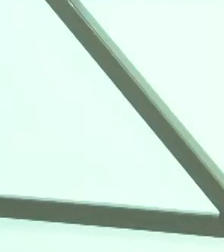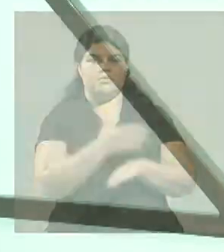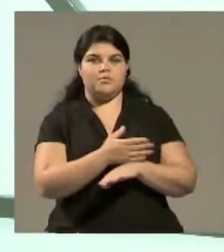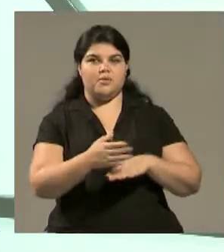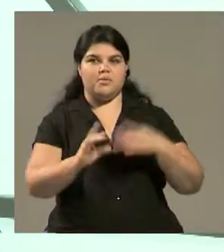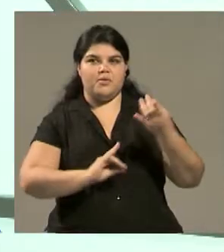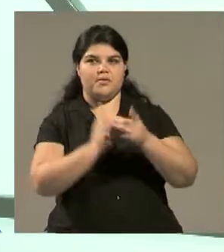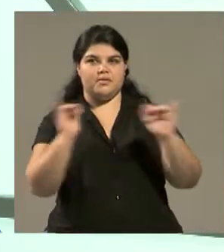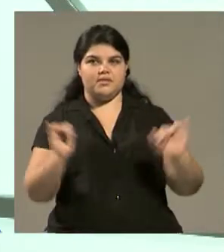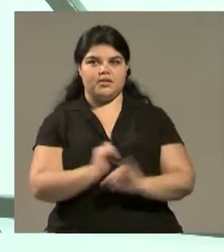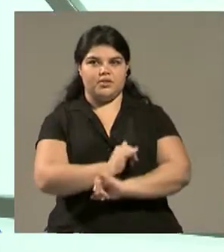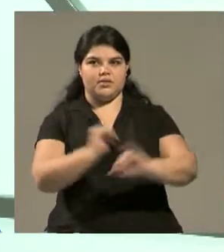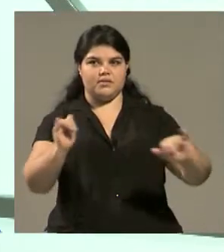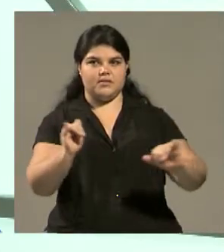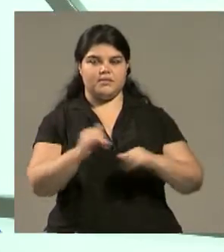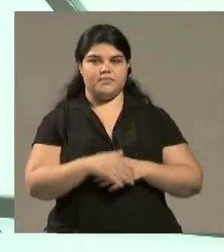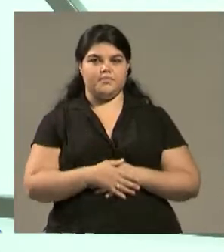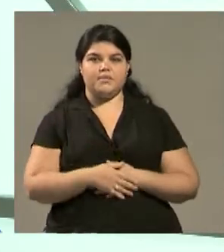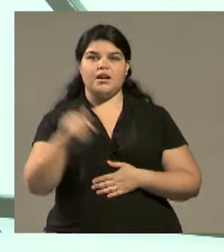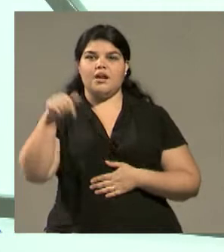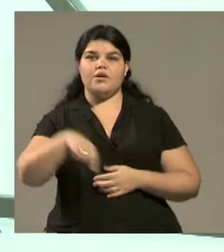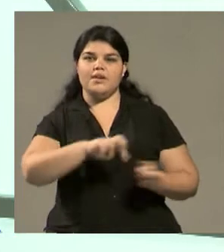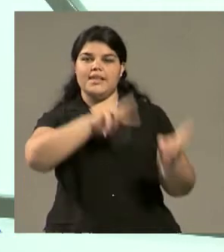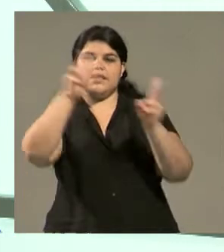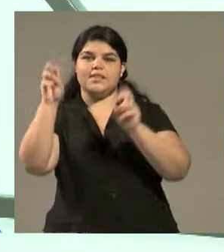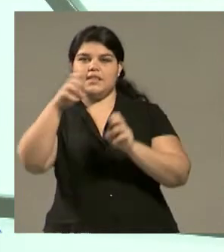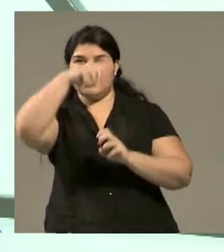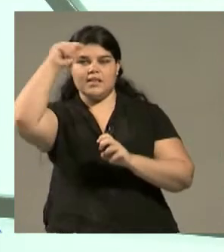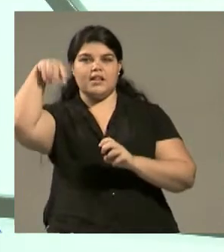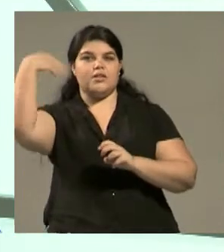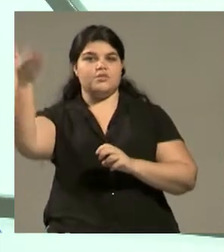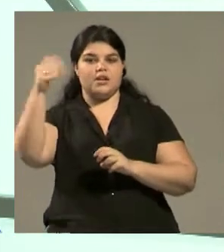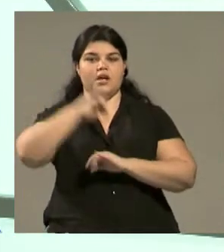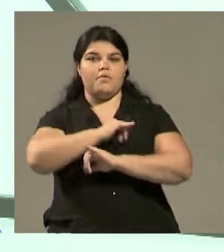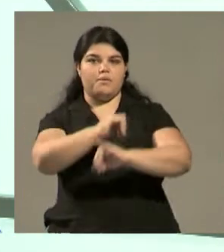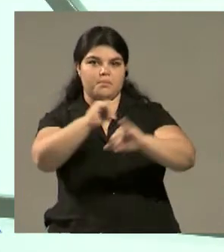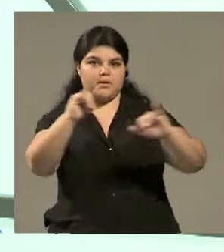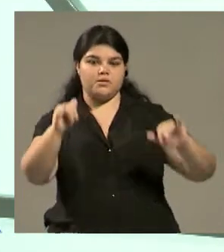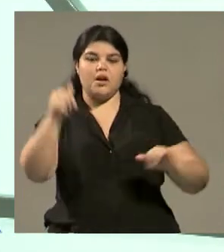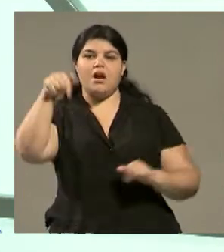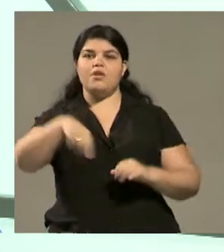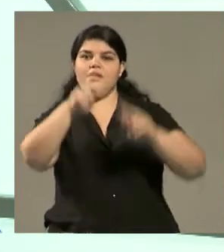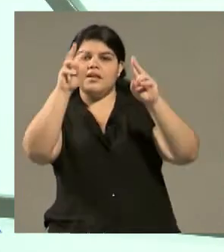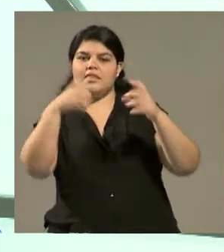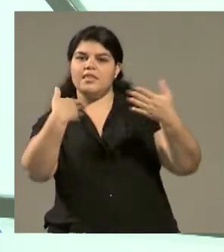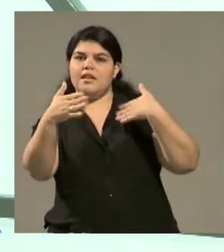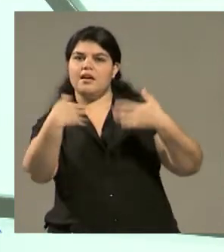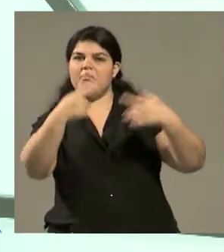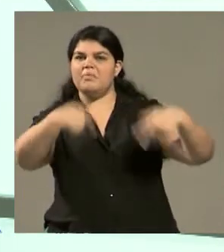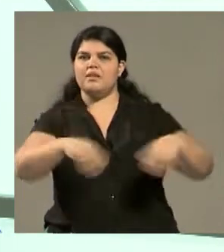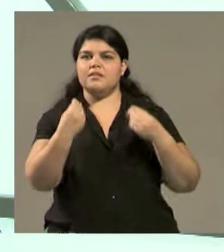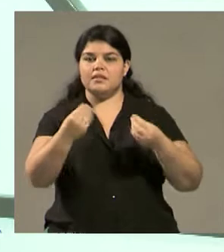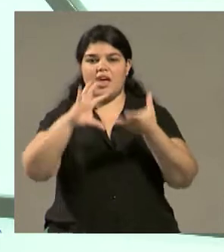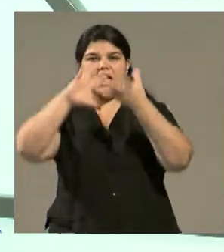Continuamos en Universidad Noticias, vamos a pasar al plano internacional de la información. Tenemos que hablar lamentablemente de la crisis que